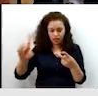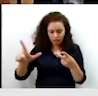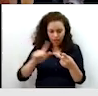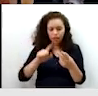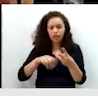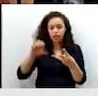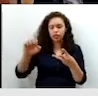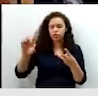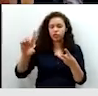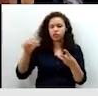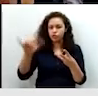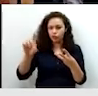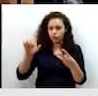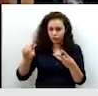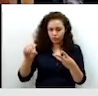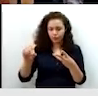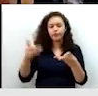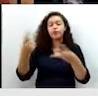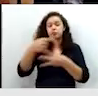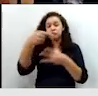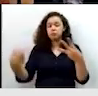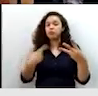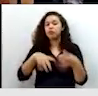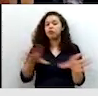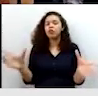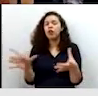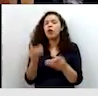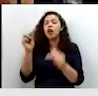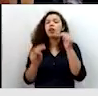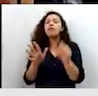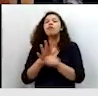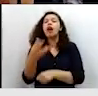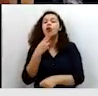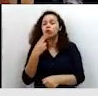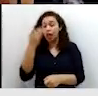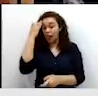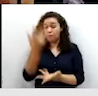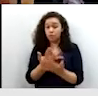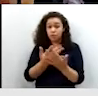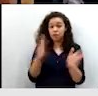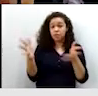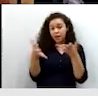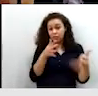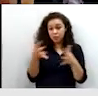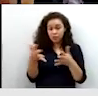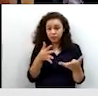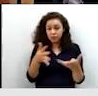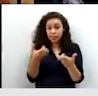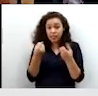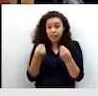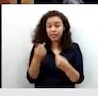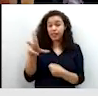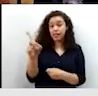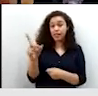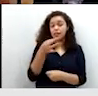dan cuenta, prácticamente estamos manejando una concentración práctica, un tiempo de espera de seguridad de 30